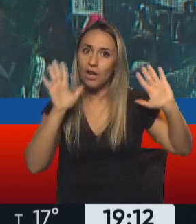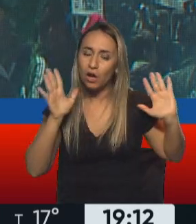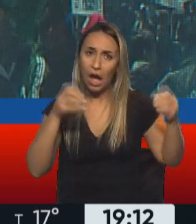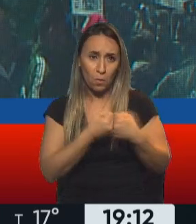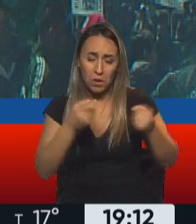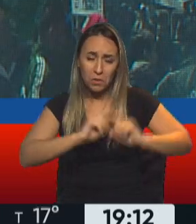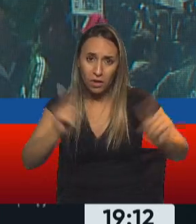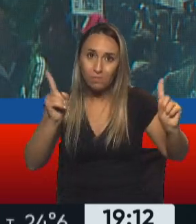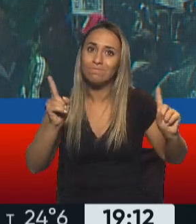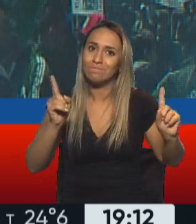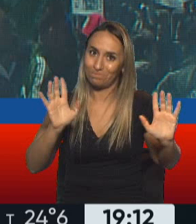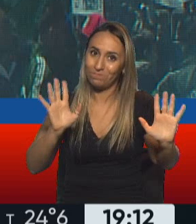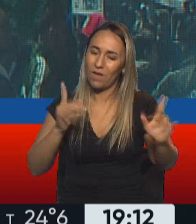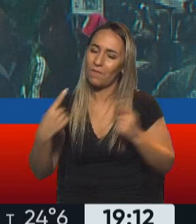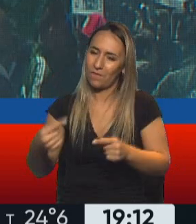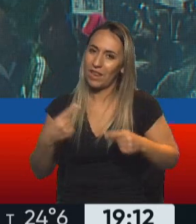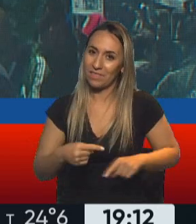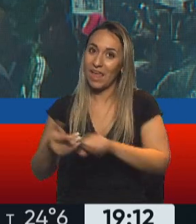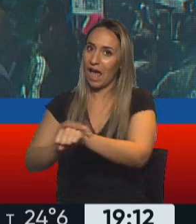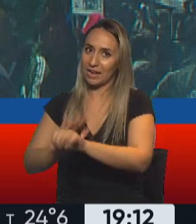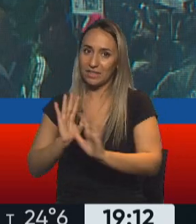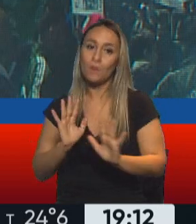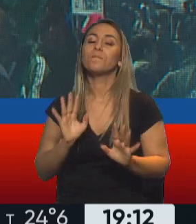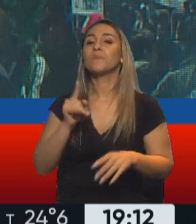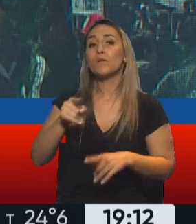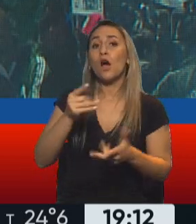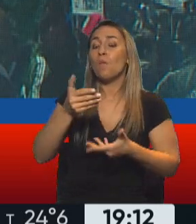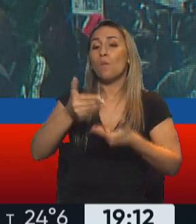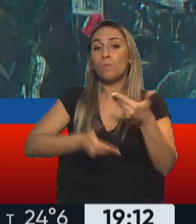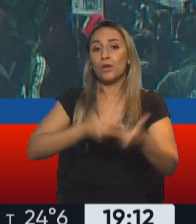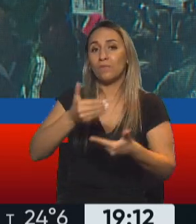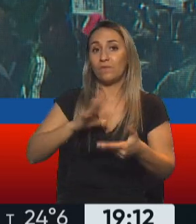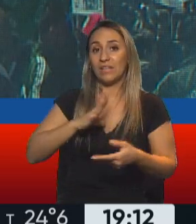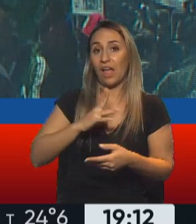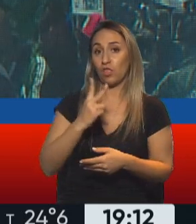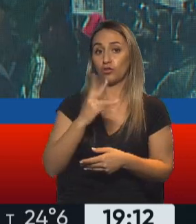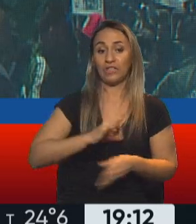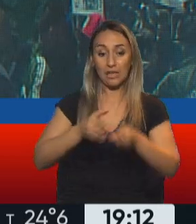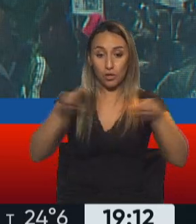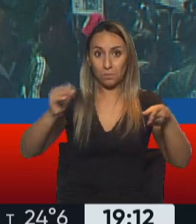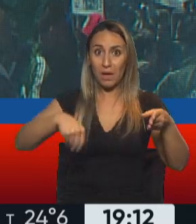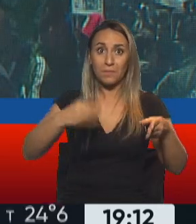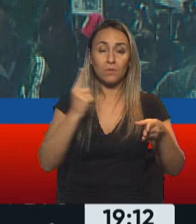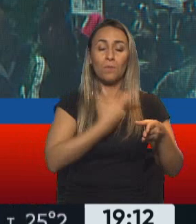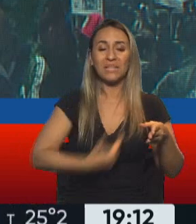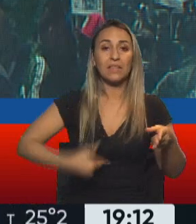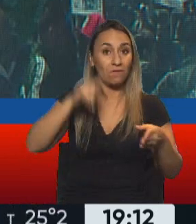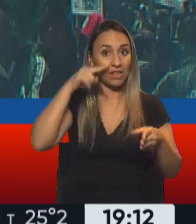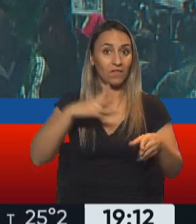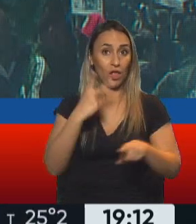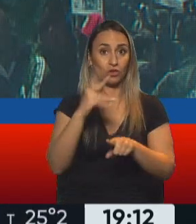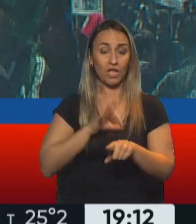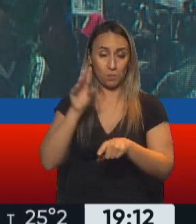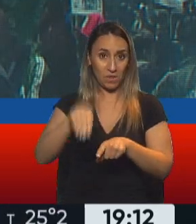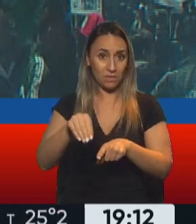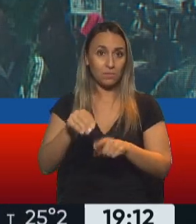a la expectativa de que este proceso al que le quedan todavía 2 años de gestión del gobierno de Alberto Fernández, la expectativa que tienen